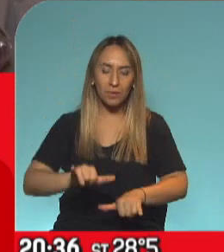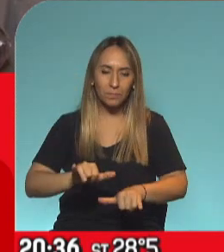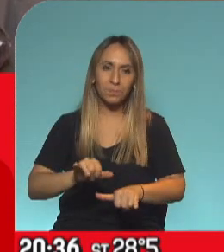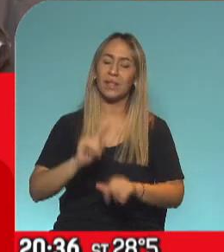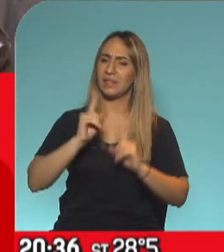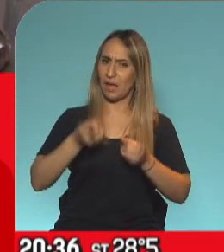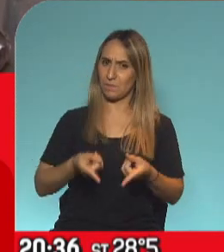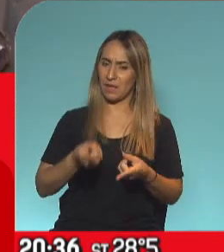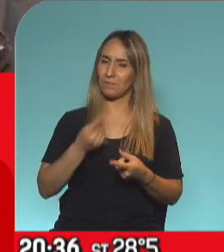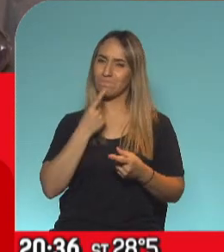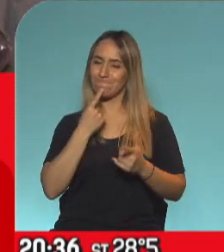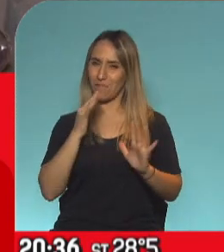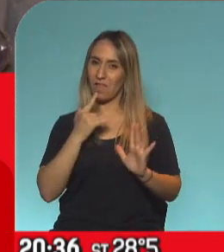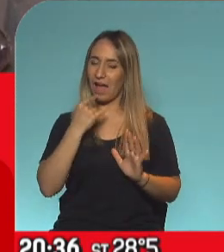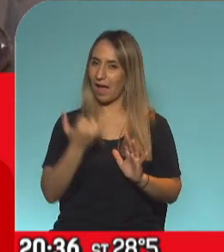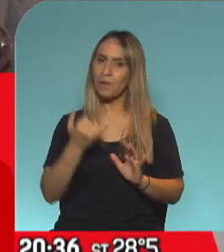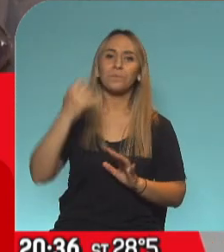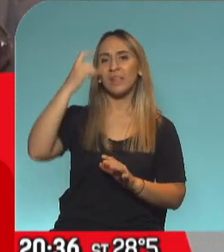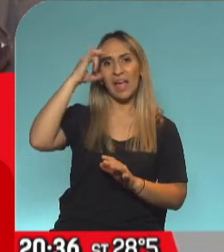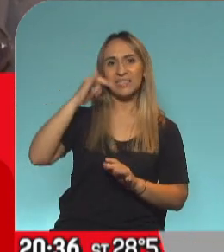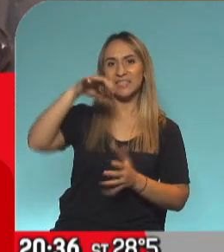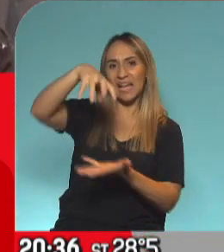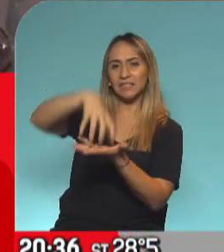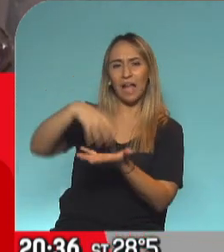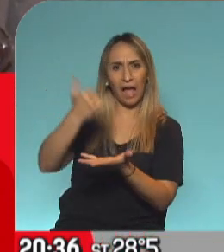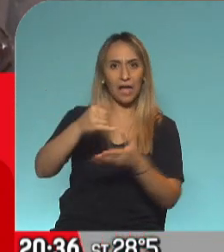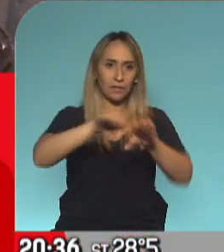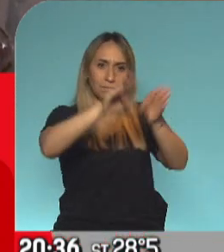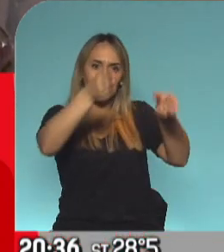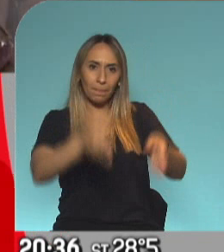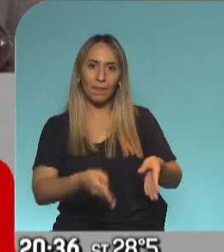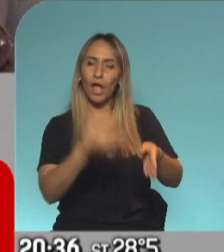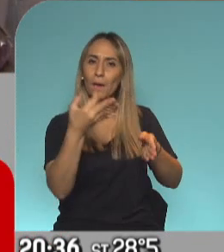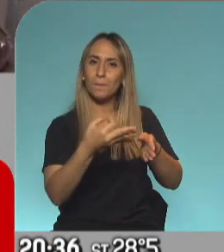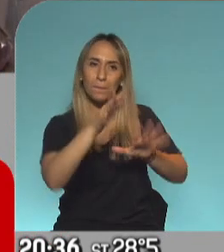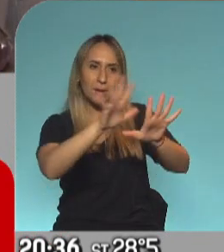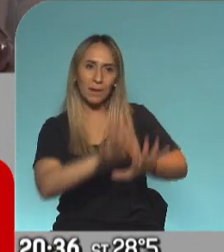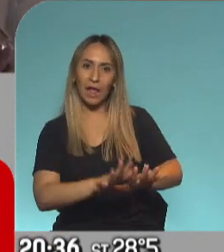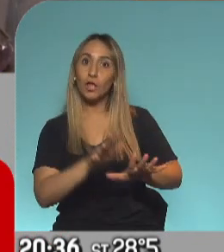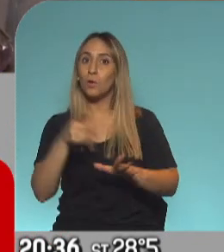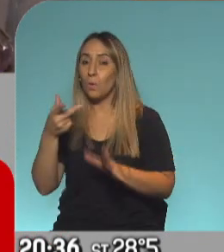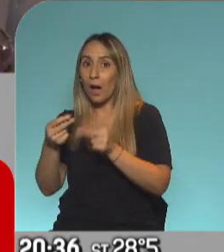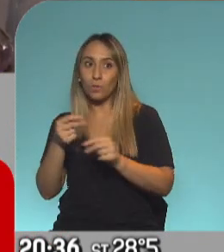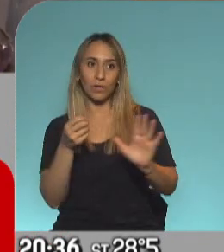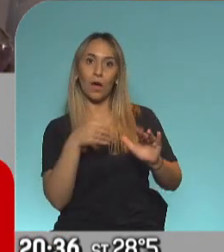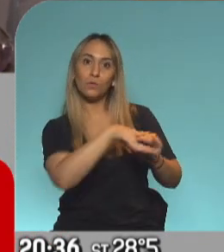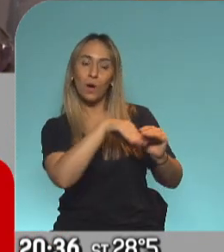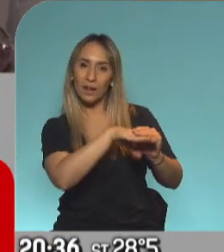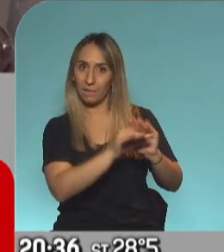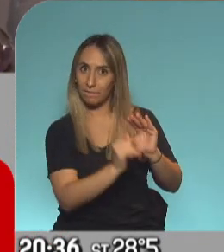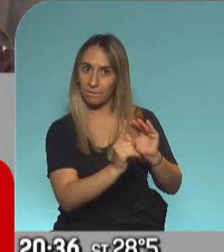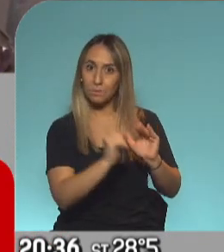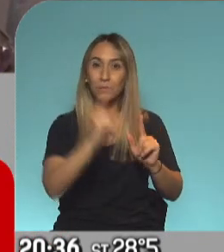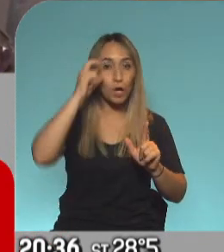Ezeiza tiene cabinas preparadas como para poder guardar allí las vacunas si es necesario. ¿Tienen previsto también que cuando lleguen queden guardadas allí en el